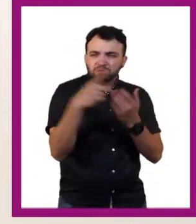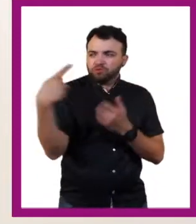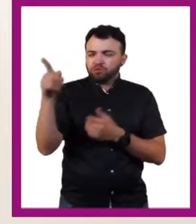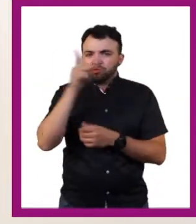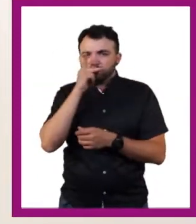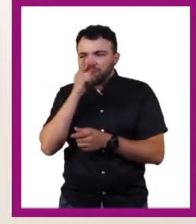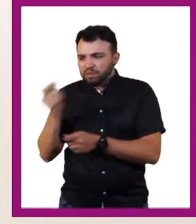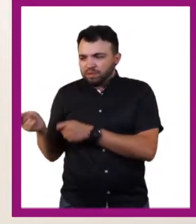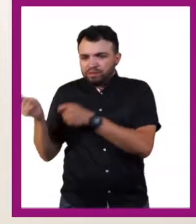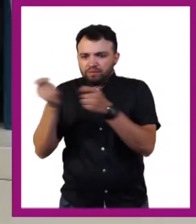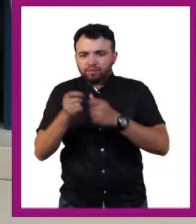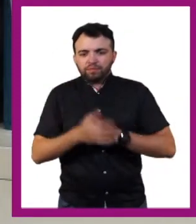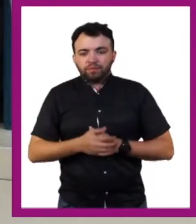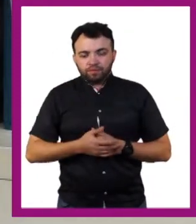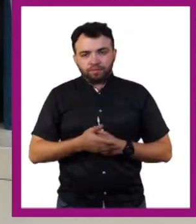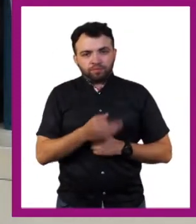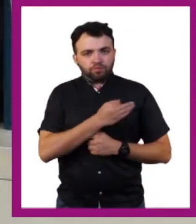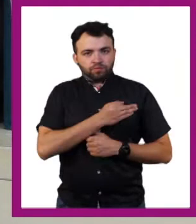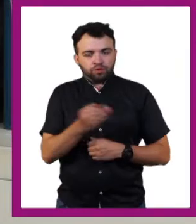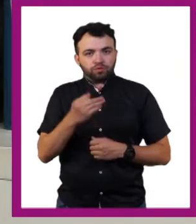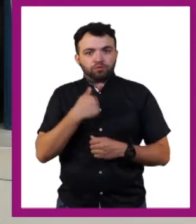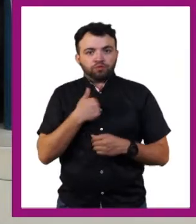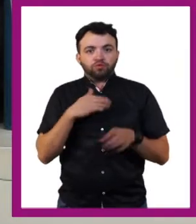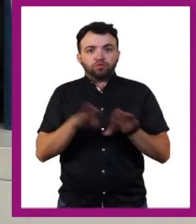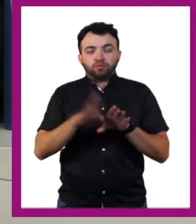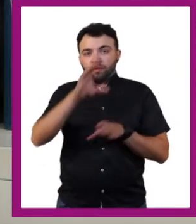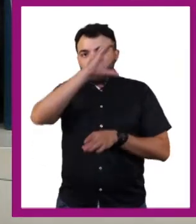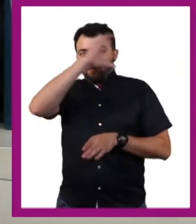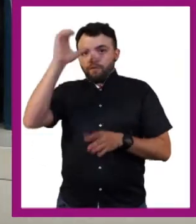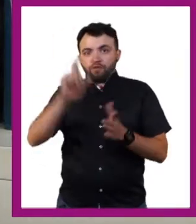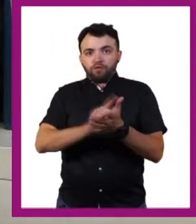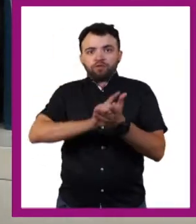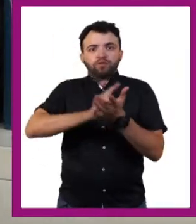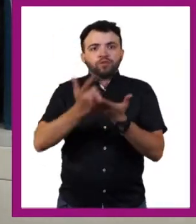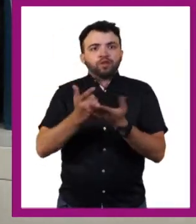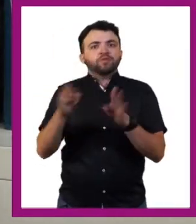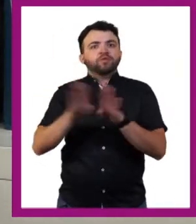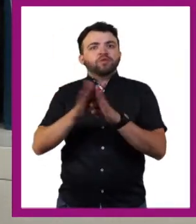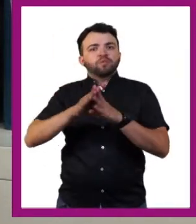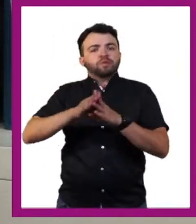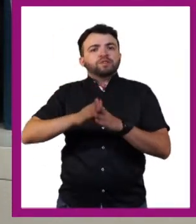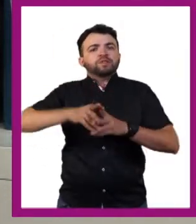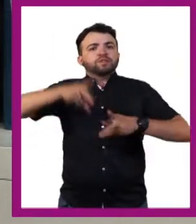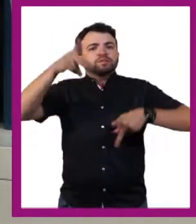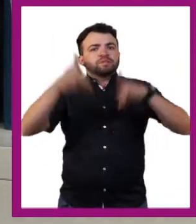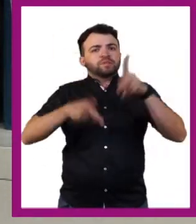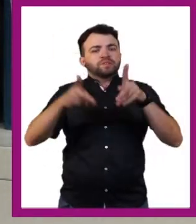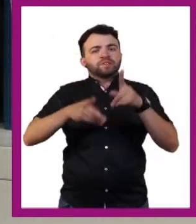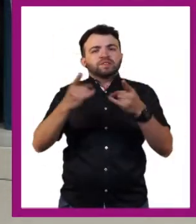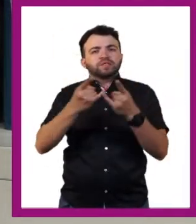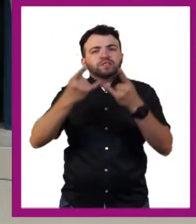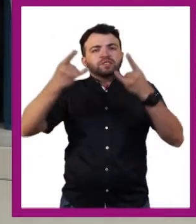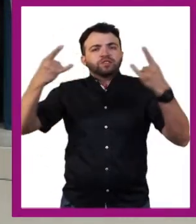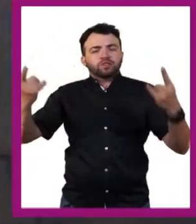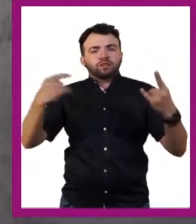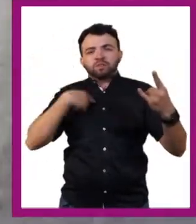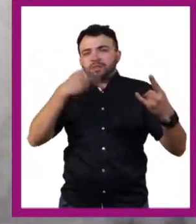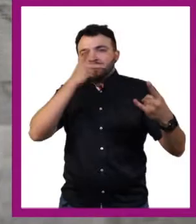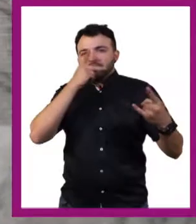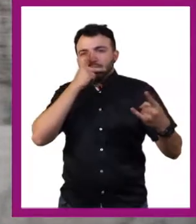partir de los archivos de tu papá? Bueno, estoy desarrollando un fotolibro en el que se narra la historia de mi padre a partir de